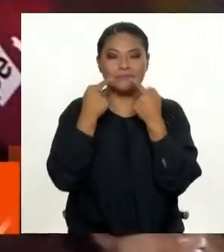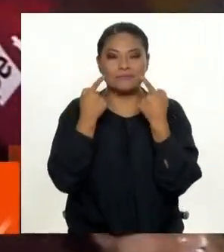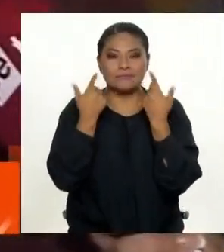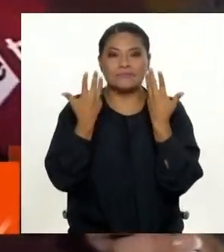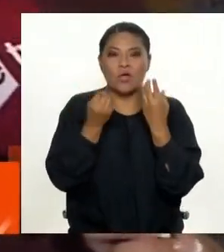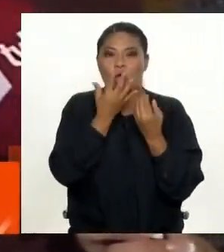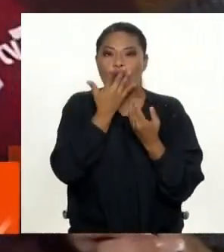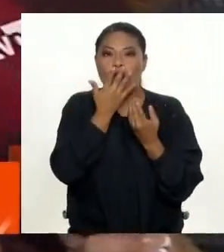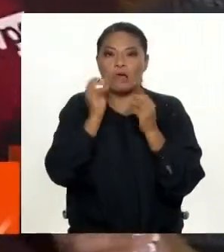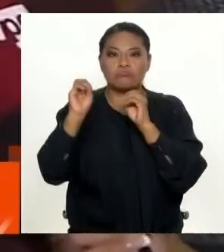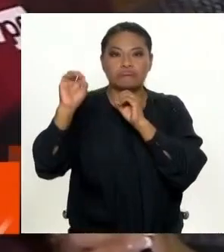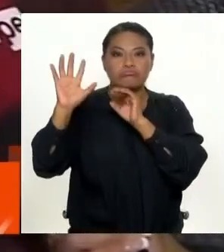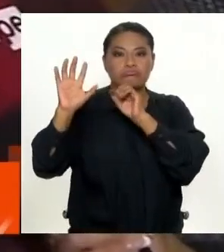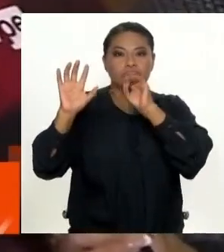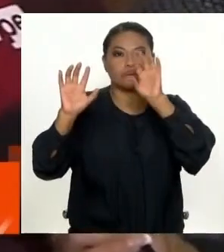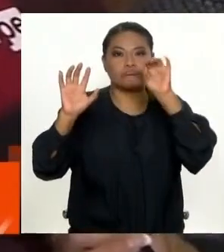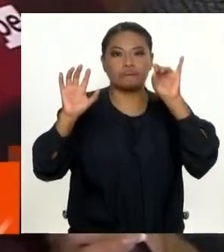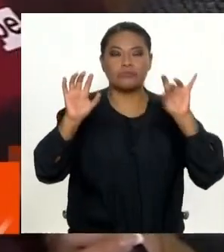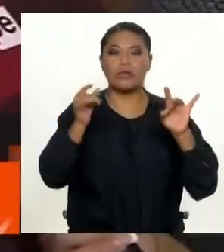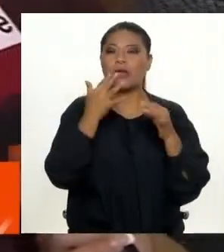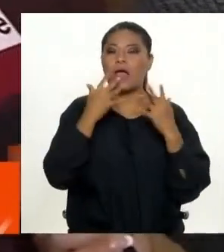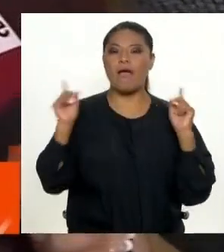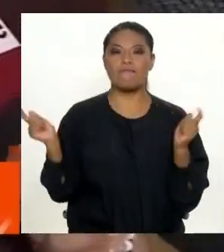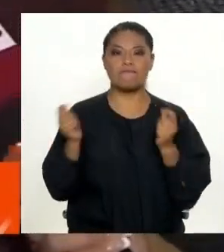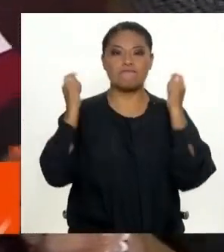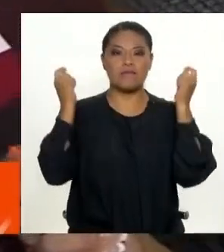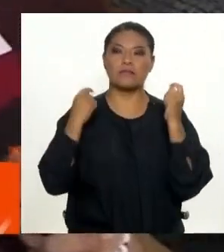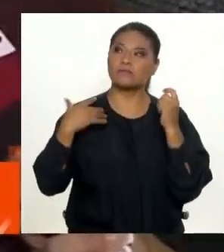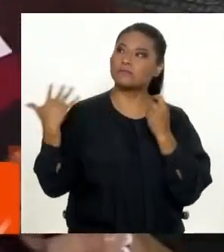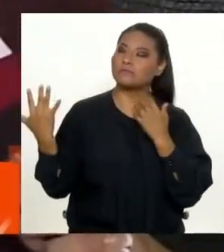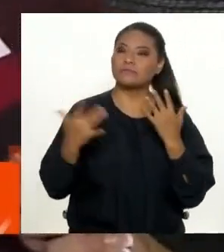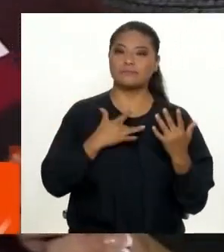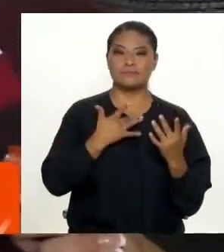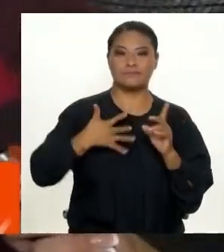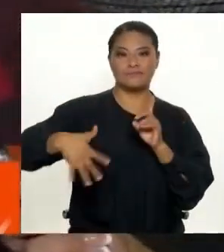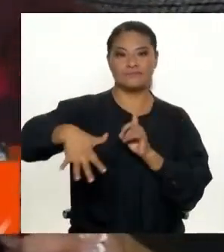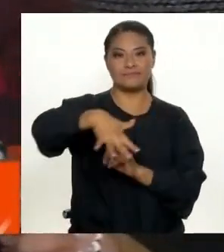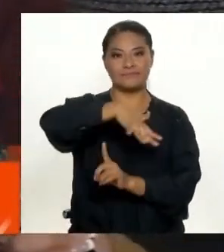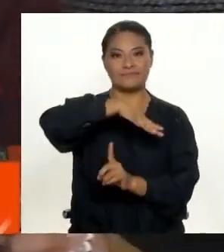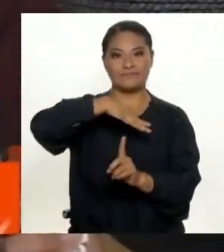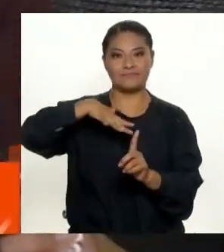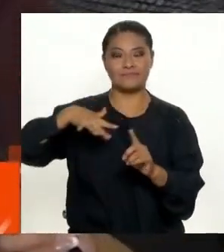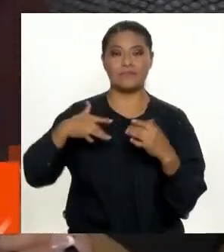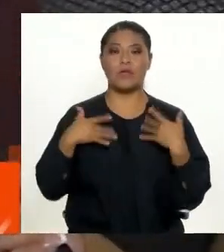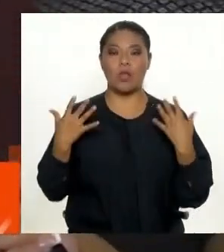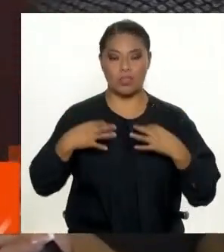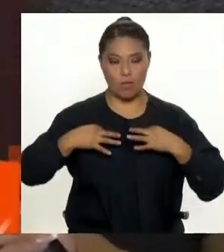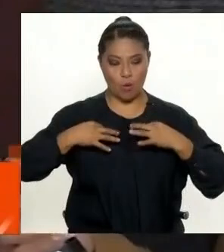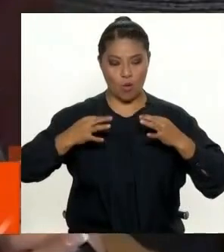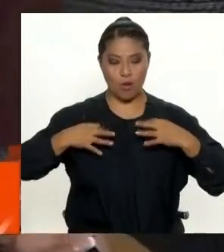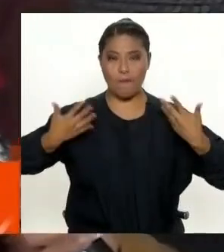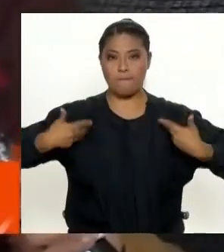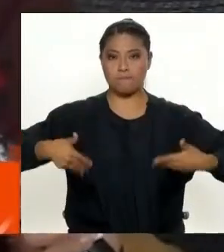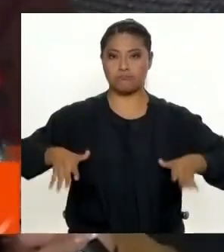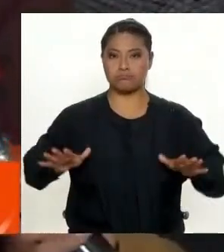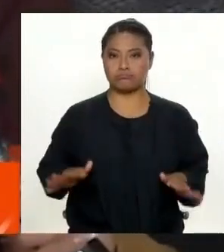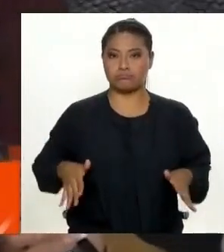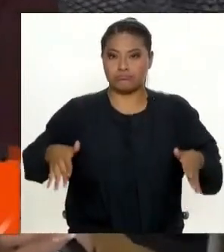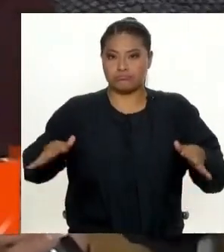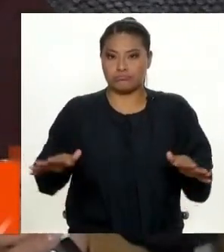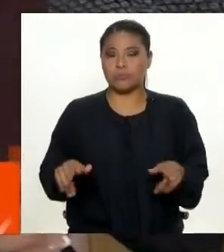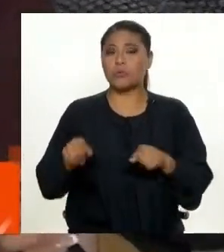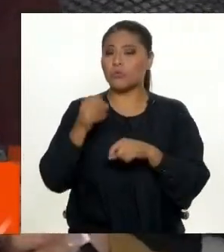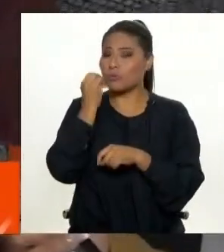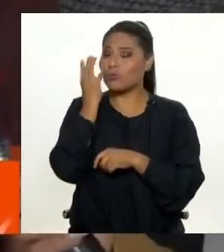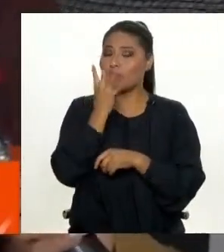colorido, el clima de festejo, los trajes, realmente muy, muy impactados, todos estamos